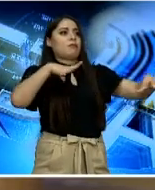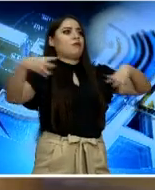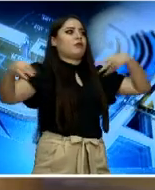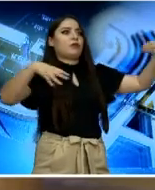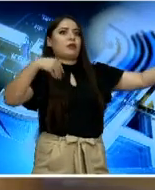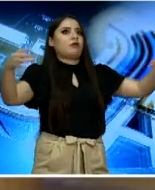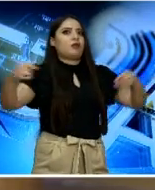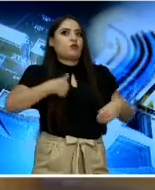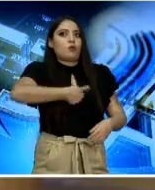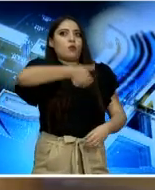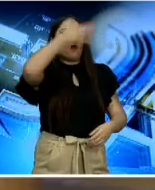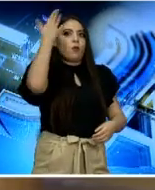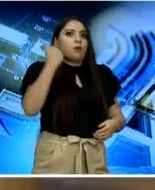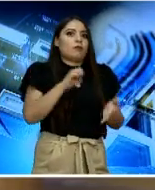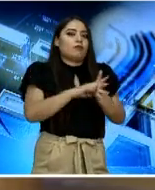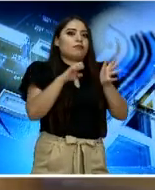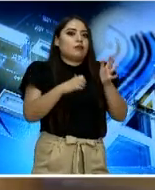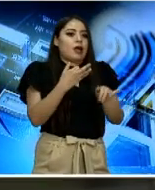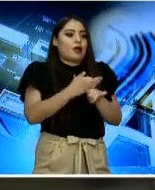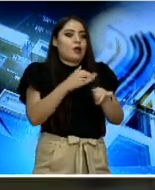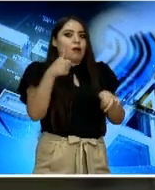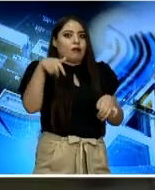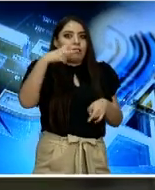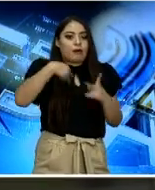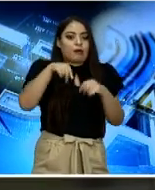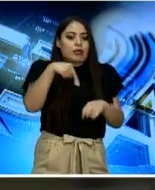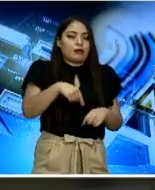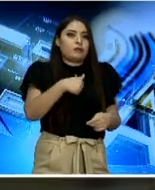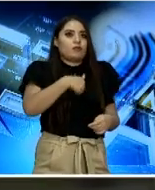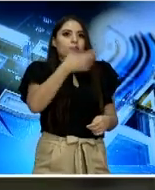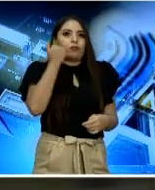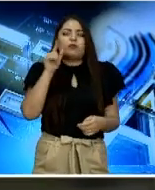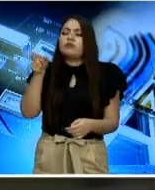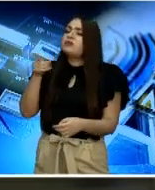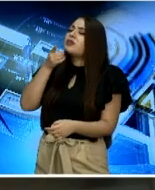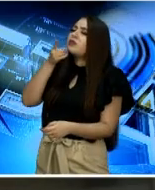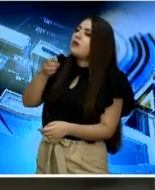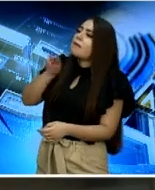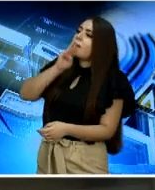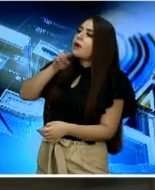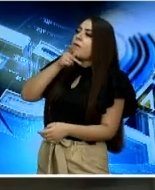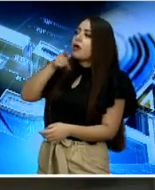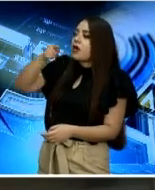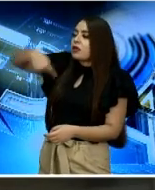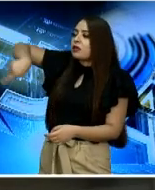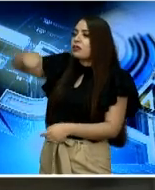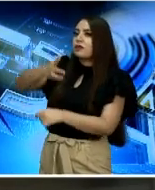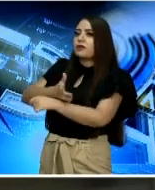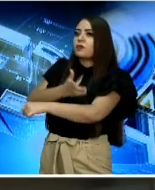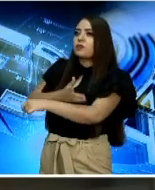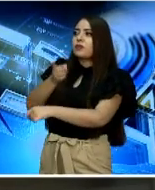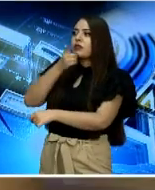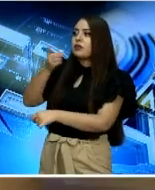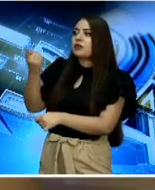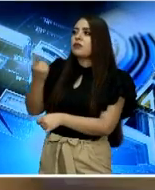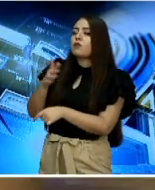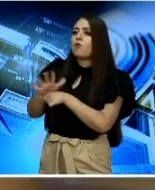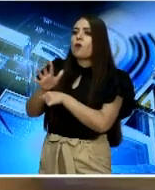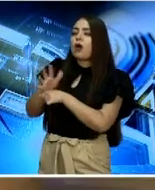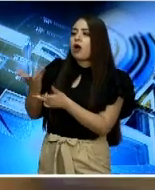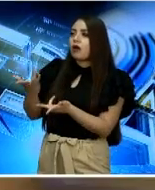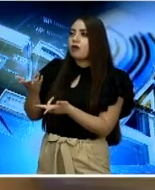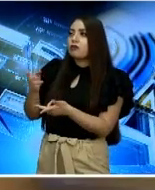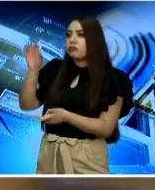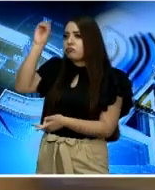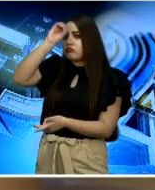donde estamos. Yo no me imaginé. ¿Qué te dijeron las mamás de sus compañeritos de Romeo, Valeria? Nada, yo no he hablado